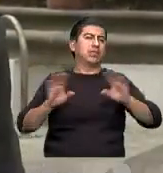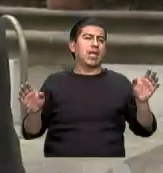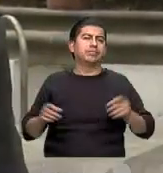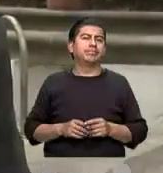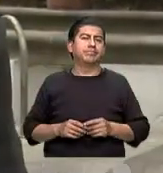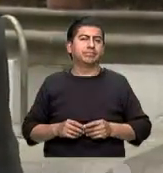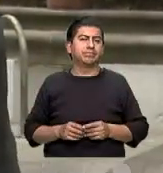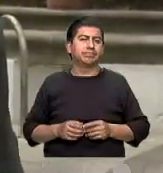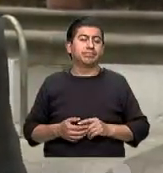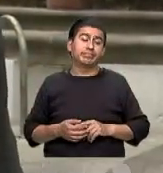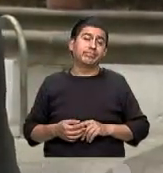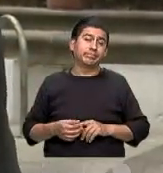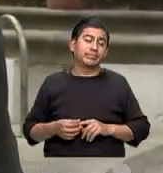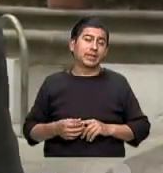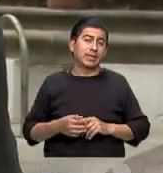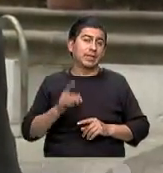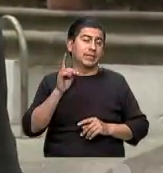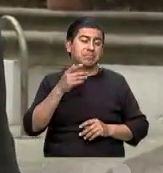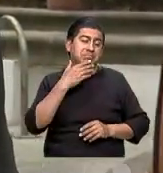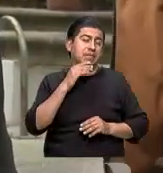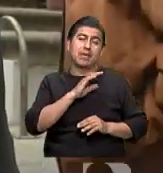básico unificado desde enero de 2022